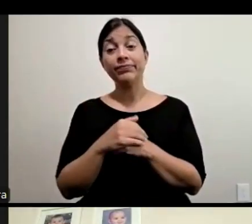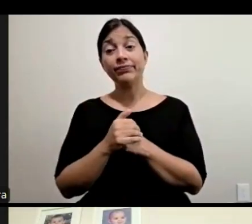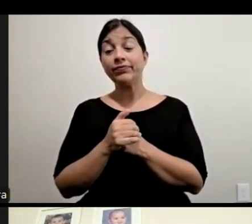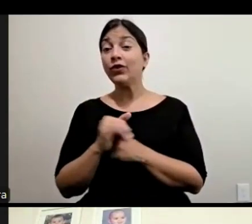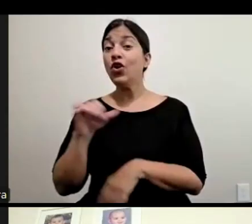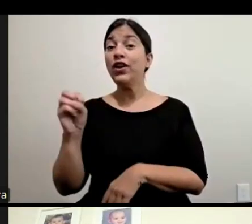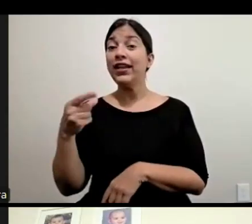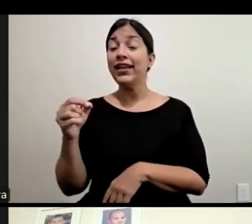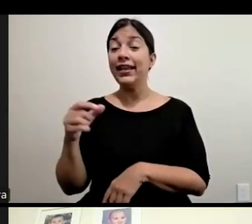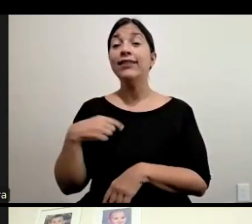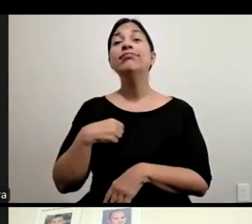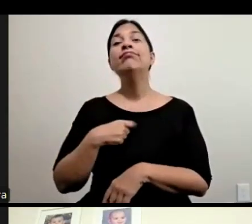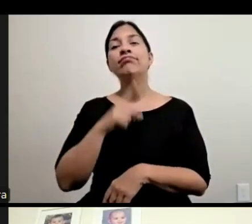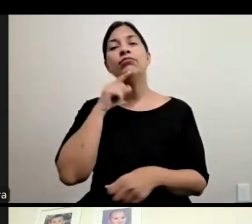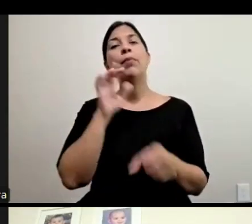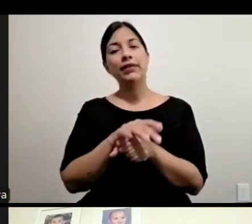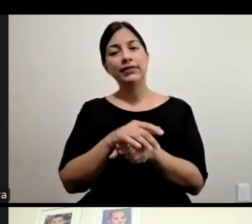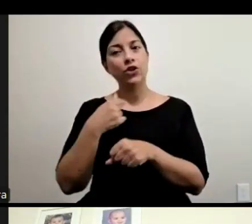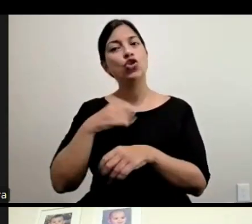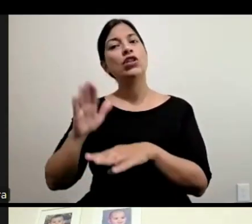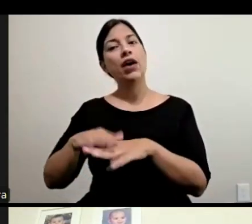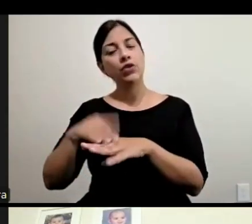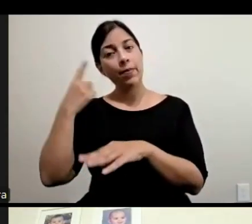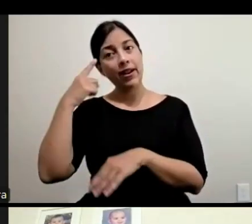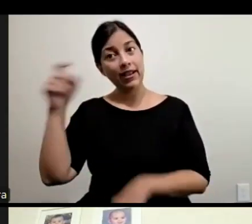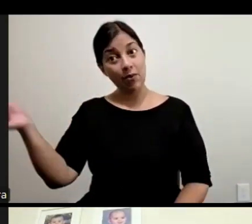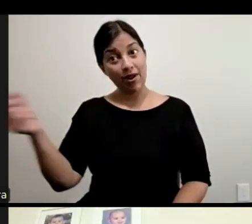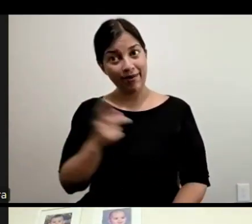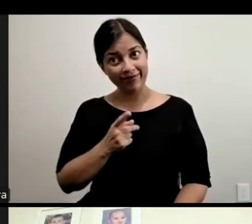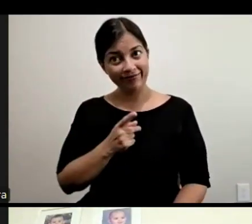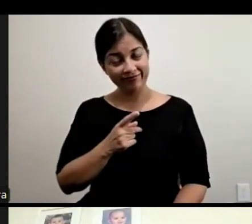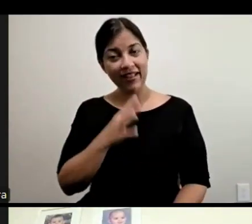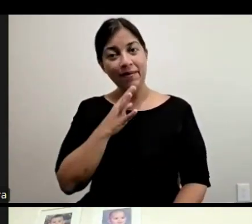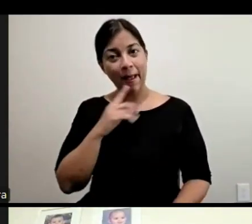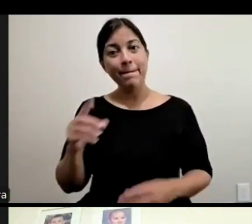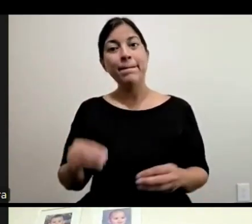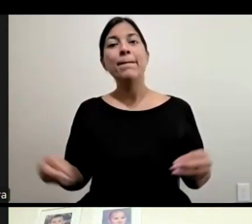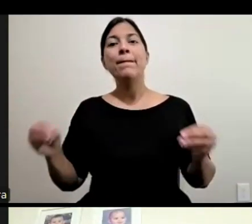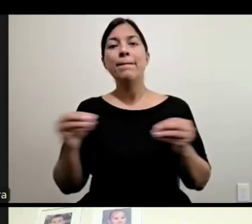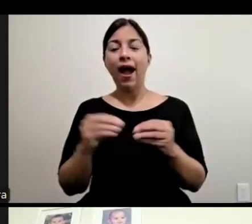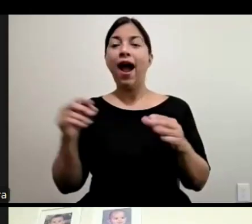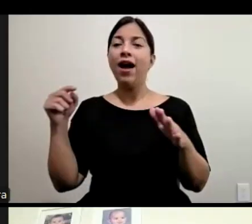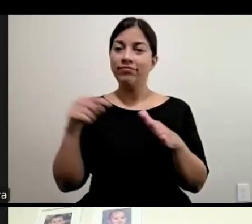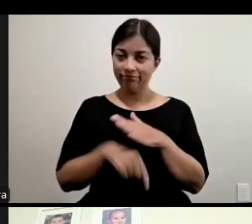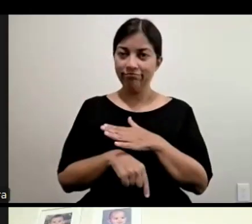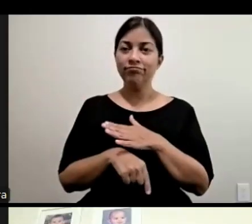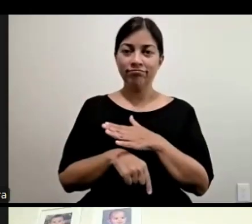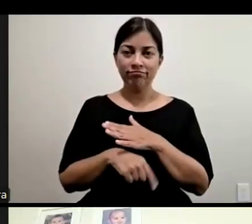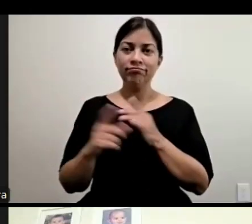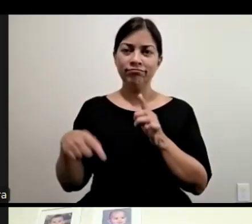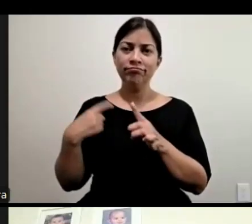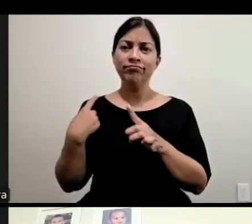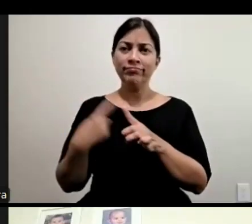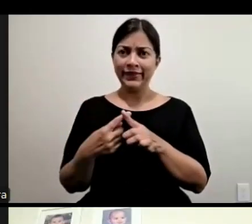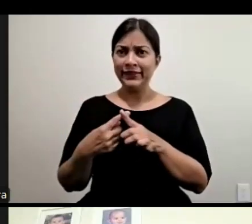quedas emplazado. Yo te aviso para volver, entonces ya hablar más a fondo de toda esta, ¿verdad?